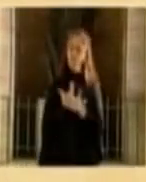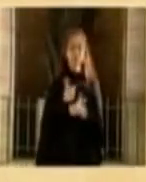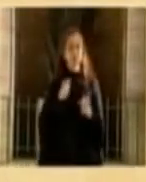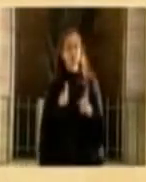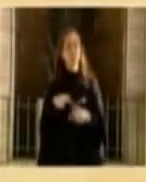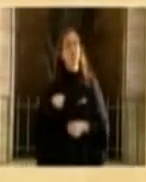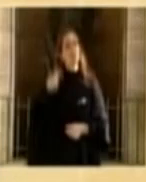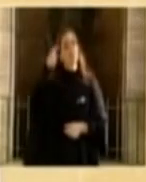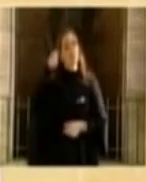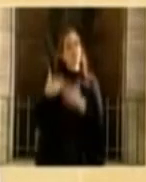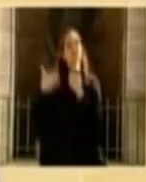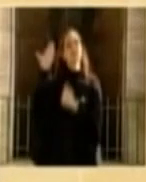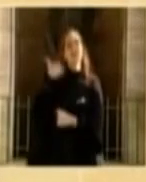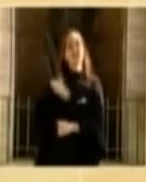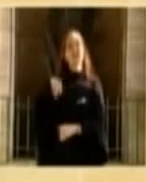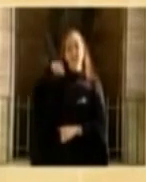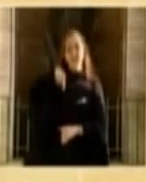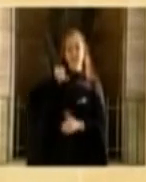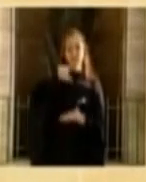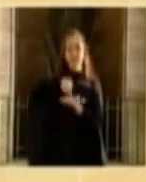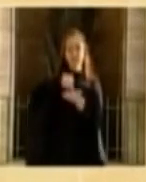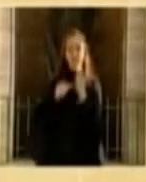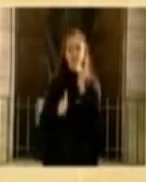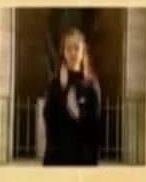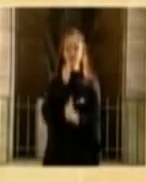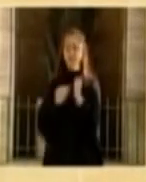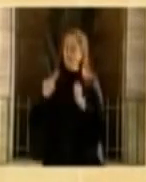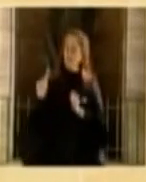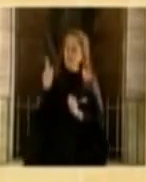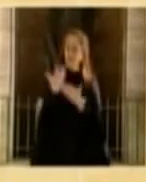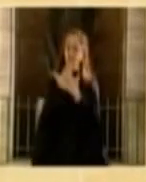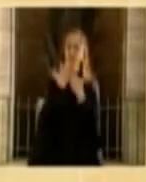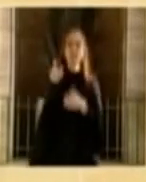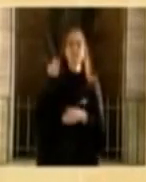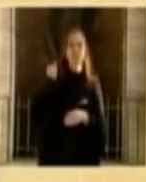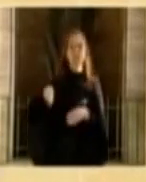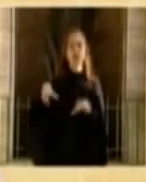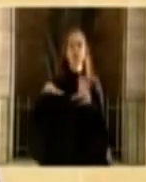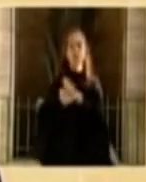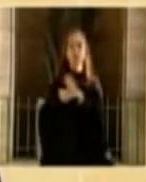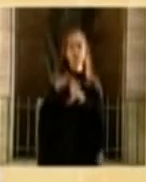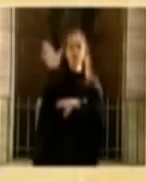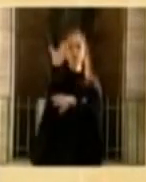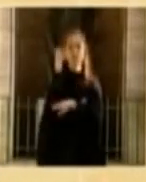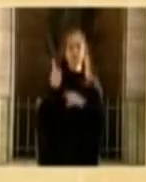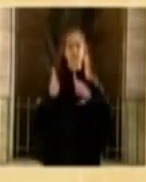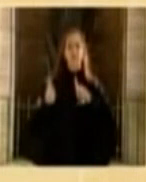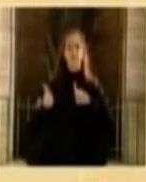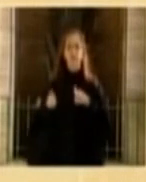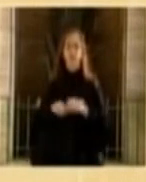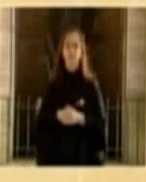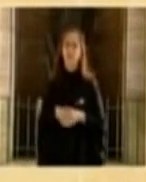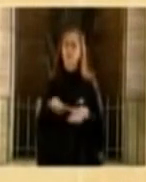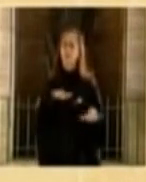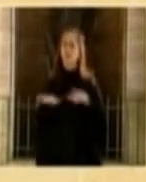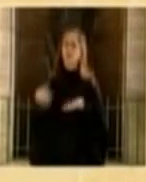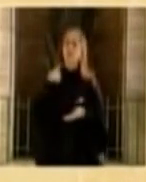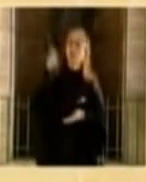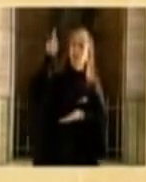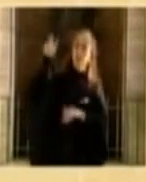nuestro primer día, que mientras el paño subía, también nos construía bajo la luz de la